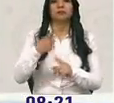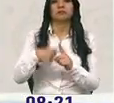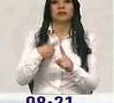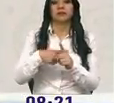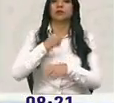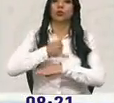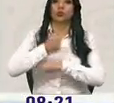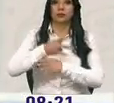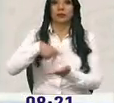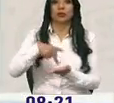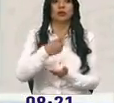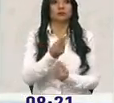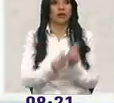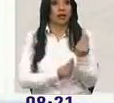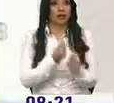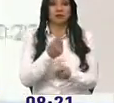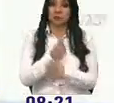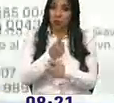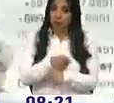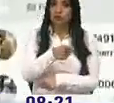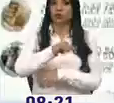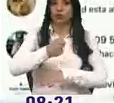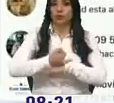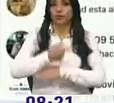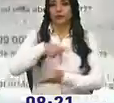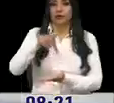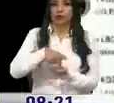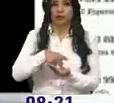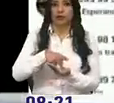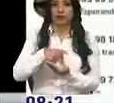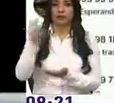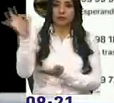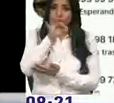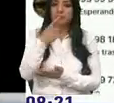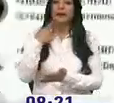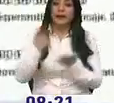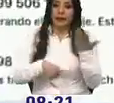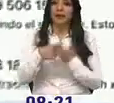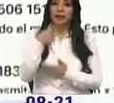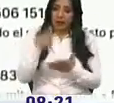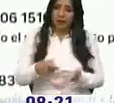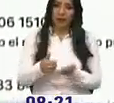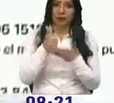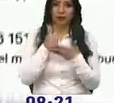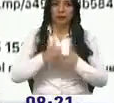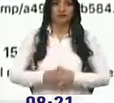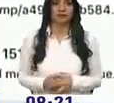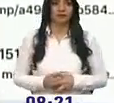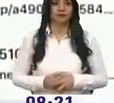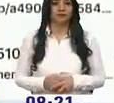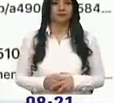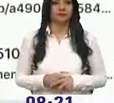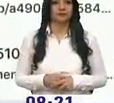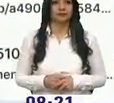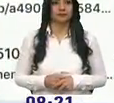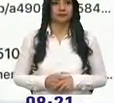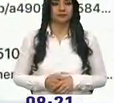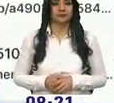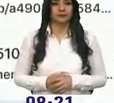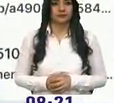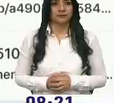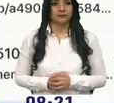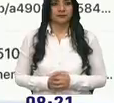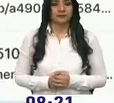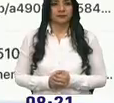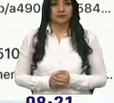¿qué será? Para eso son las juntas parroquiales. Para eso. Pero este sí se merece todo el aplauso, pero todo.